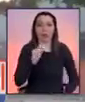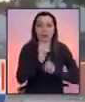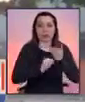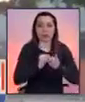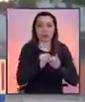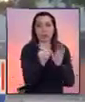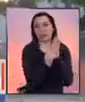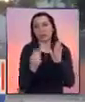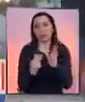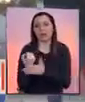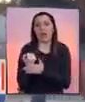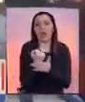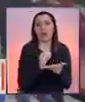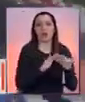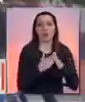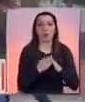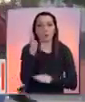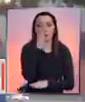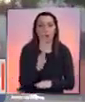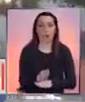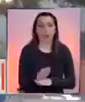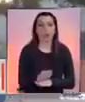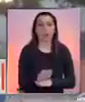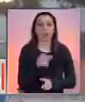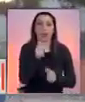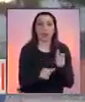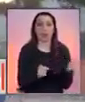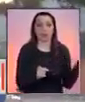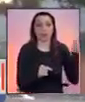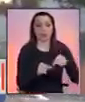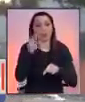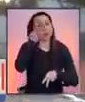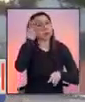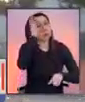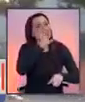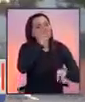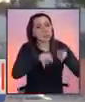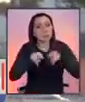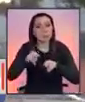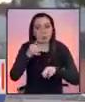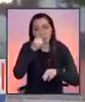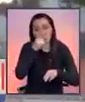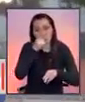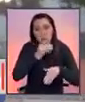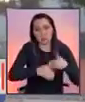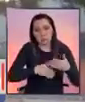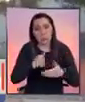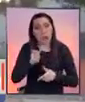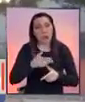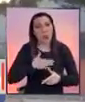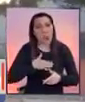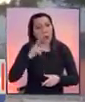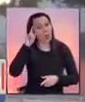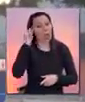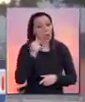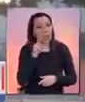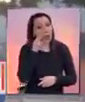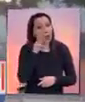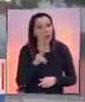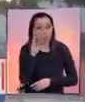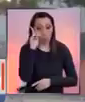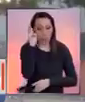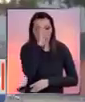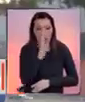de ayudar a la comunidad brasileña y a la gente que viene por turismo. Y con el tiempo, la gente le fue gustando la idea de un